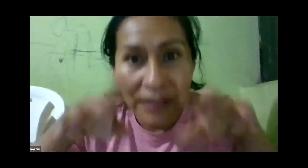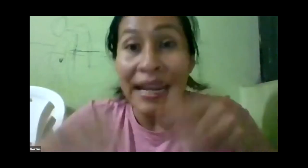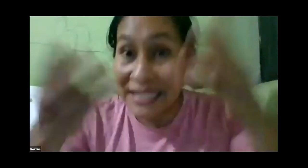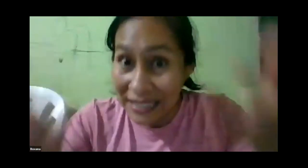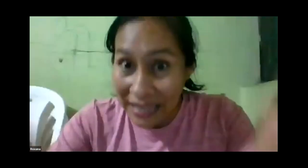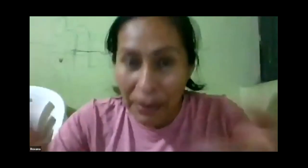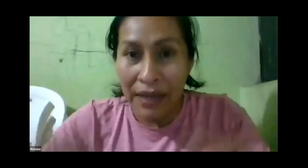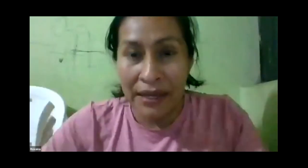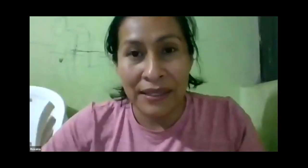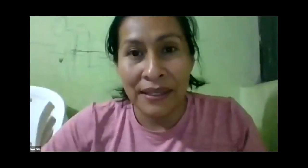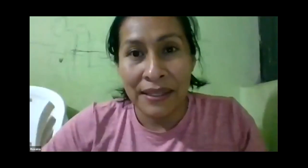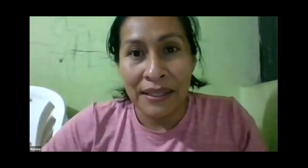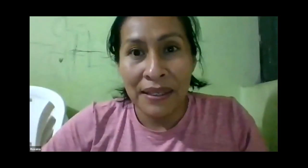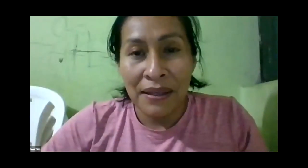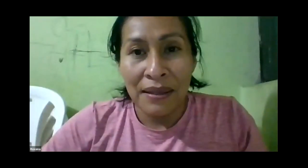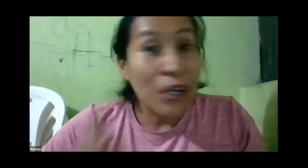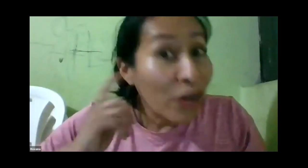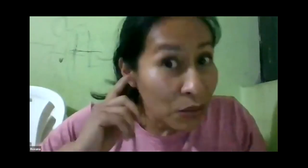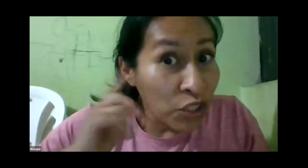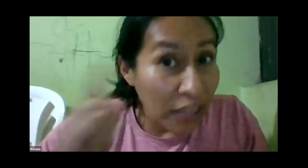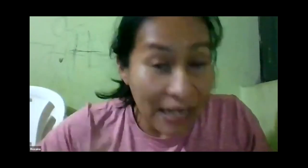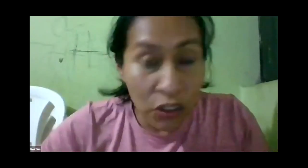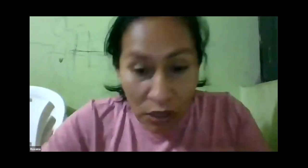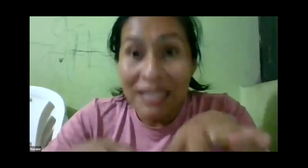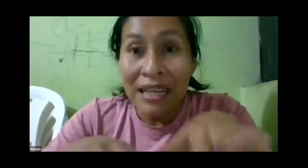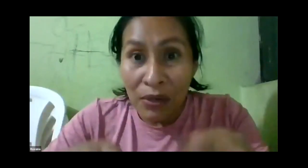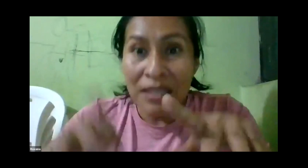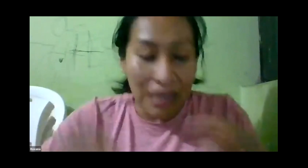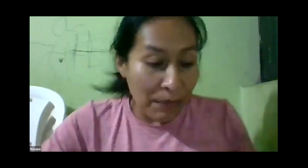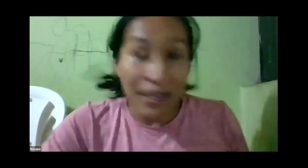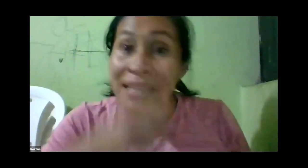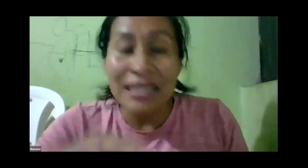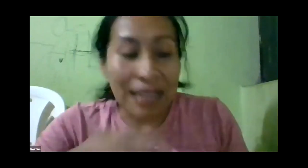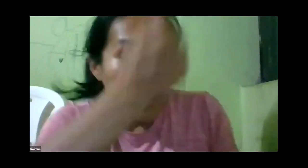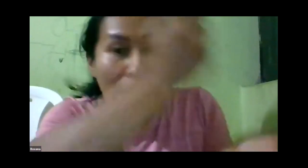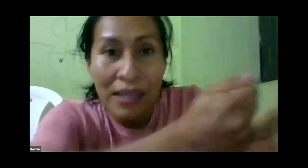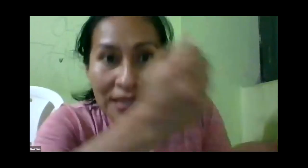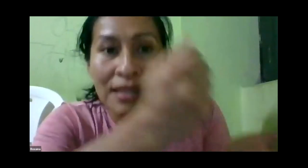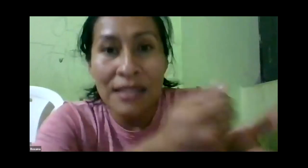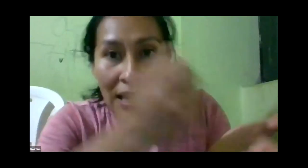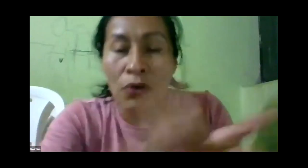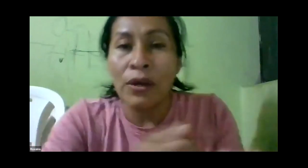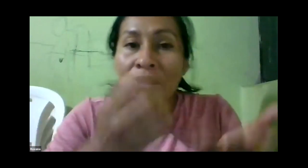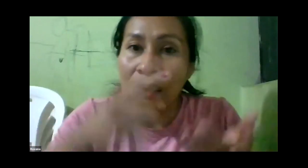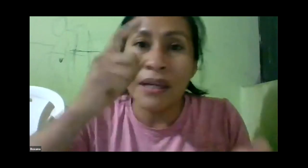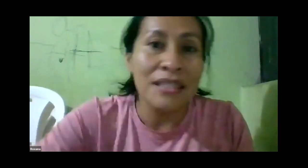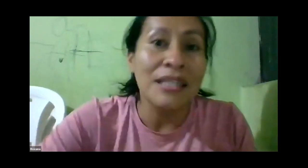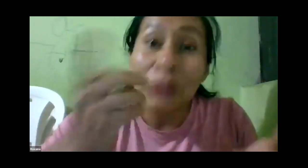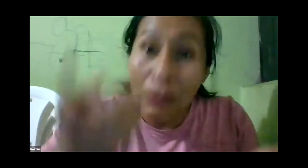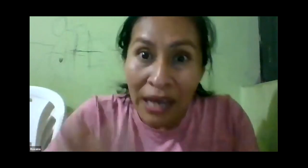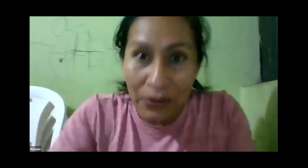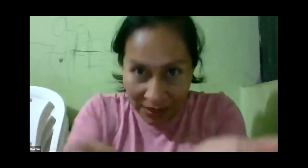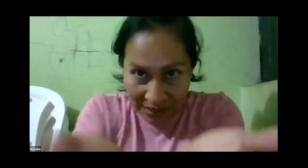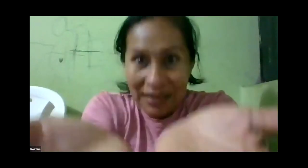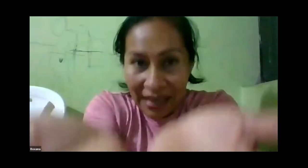al sistema me logra escucharlo estoy regresando al sistema que esté ese ello aquí este el serio eso le va a decir